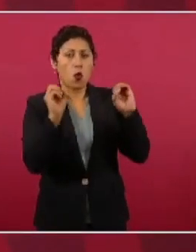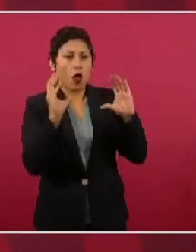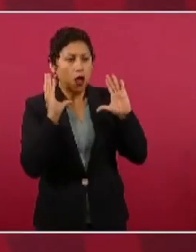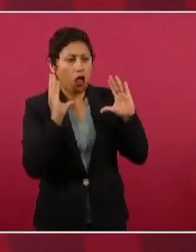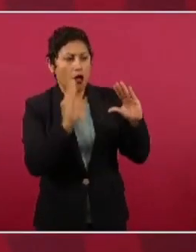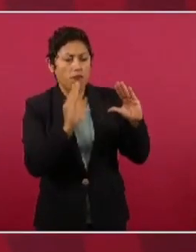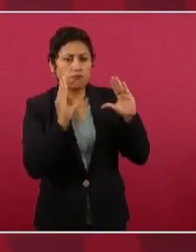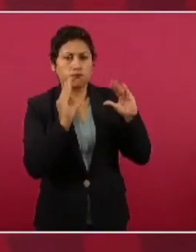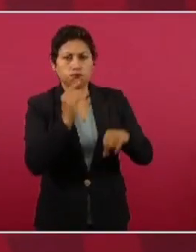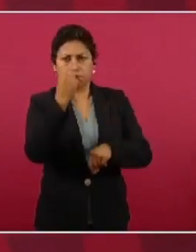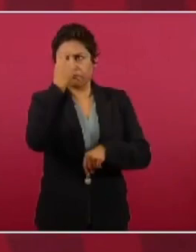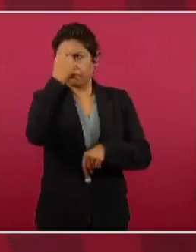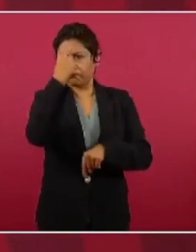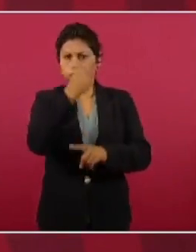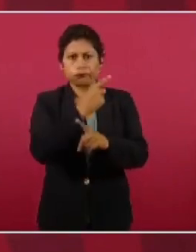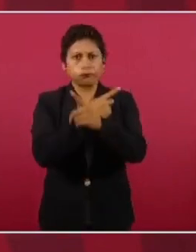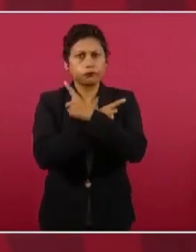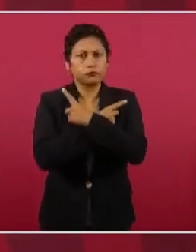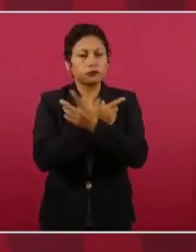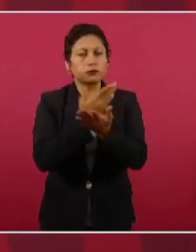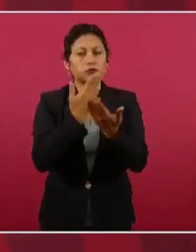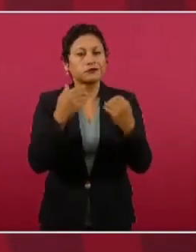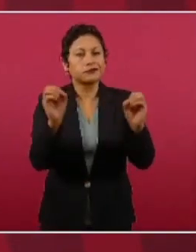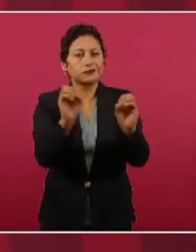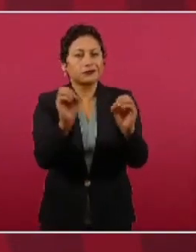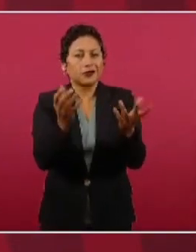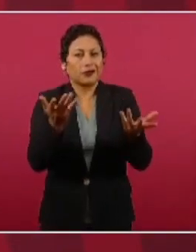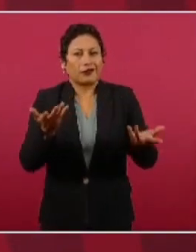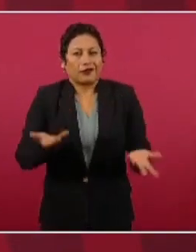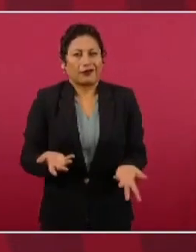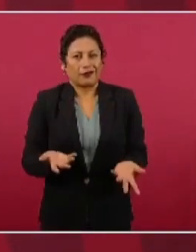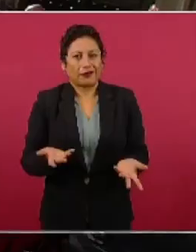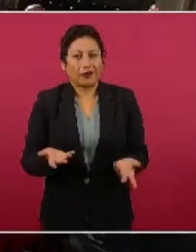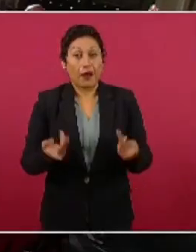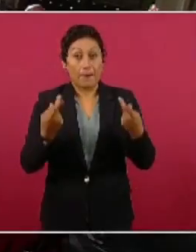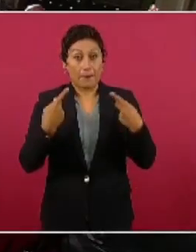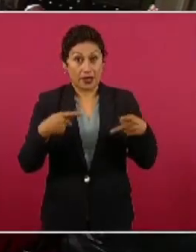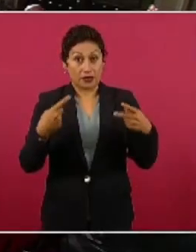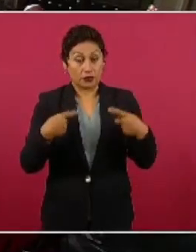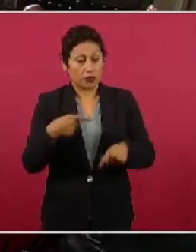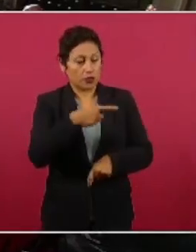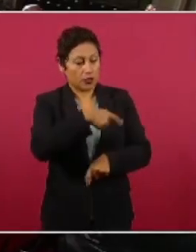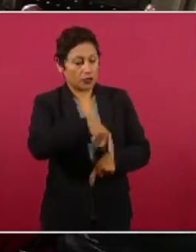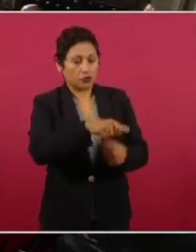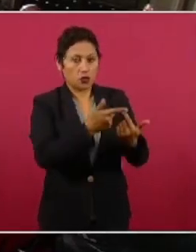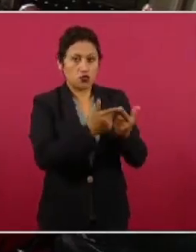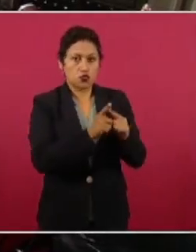Los equipos encargados de enfrentar el narcotráfico